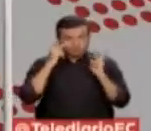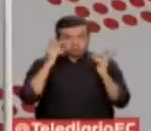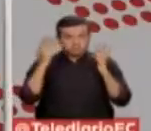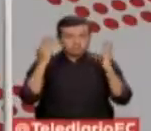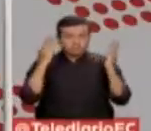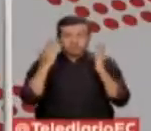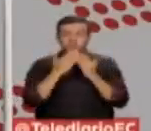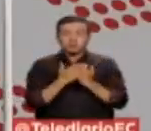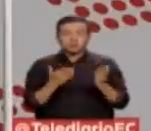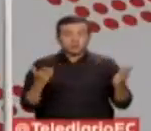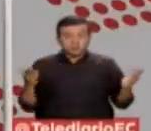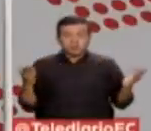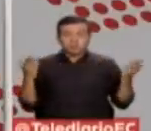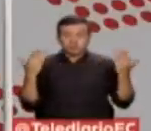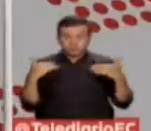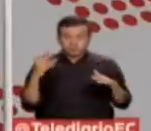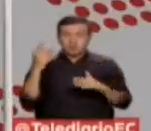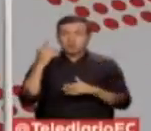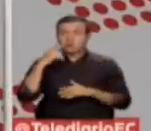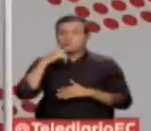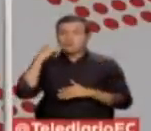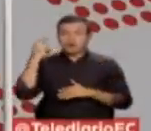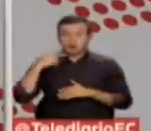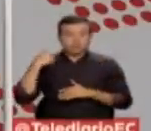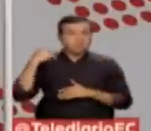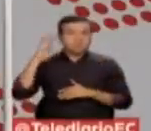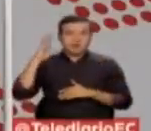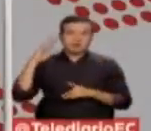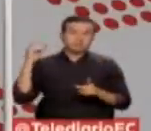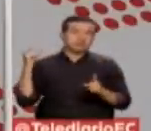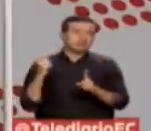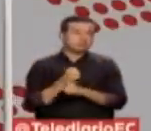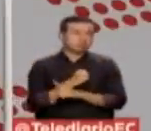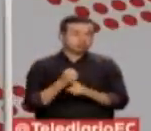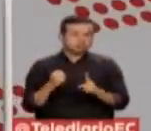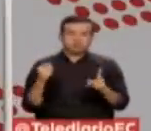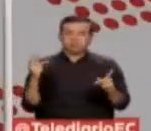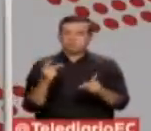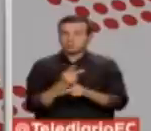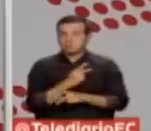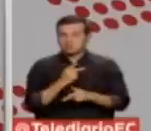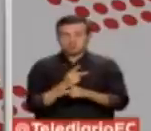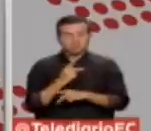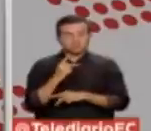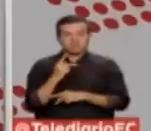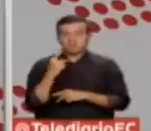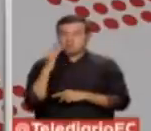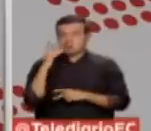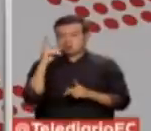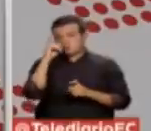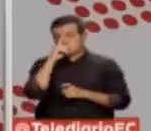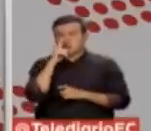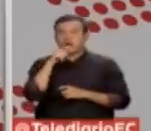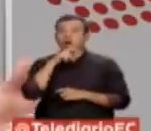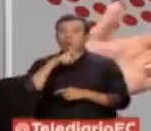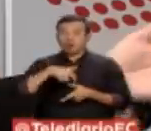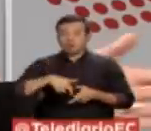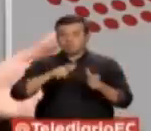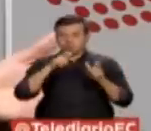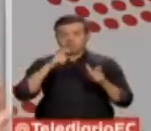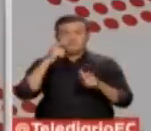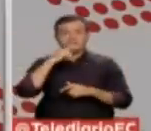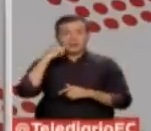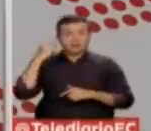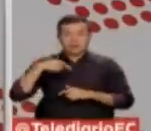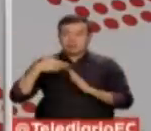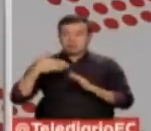comparación porque se trata de uno de los feriados más violentos que hay en un año entonces en el feriado de carnaval en el que